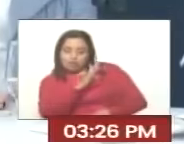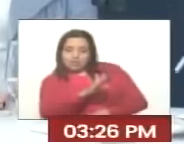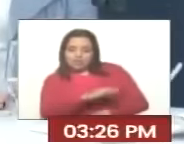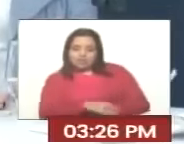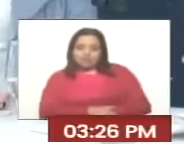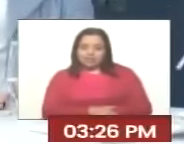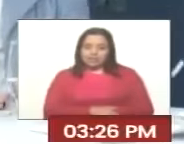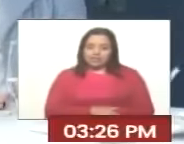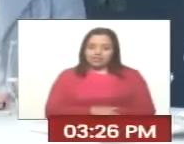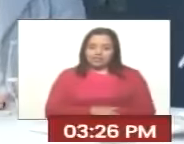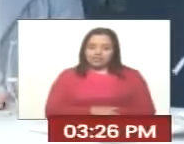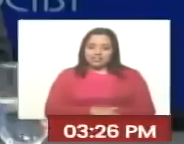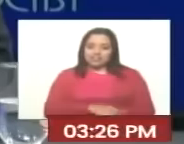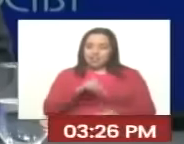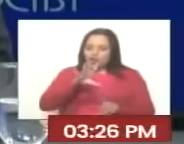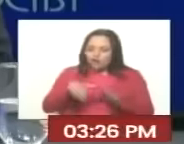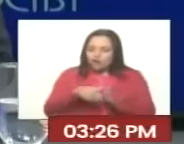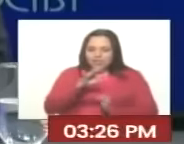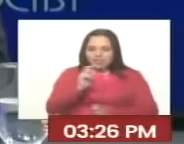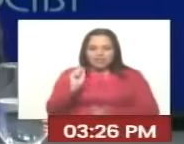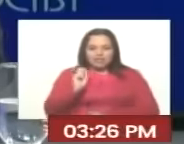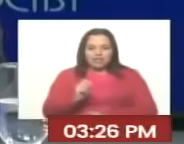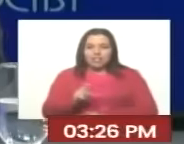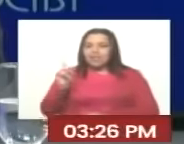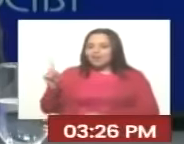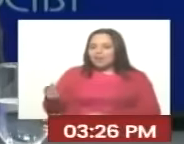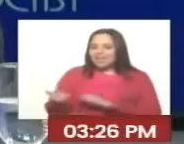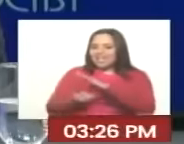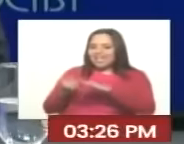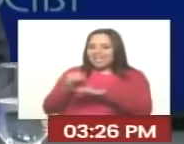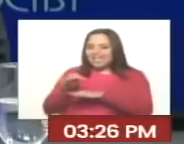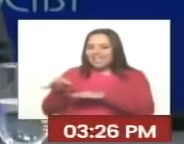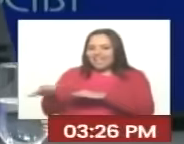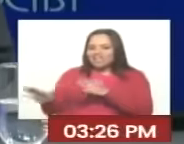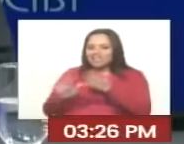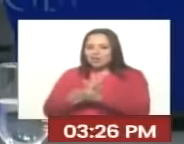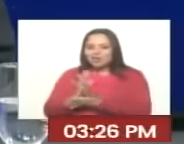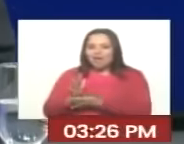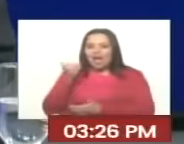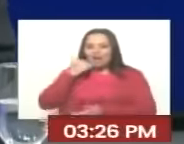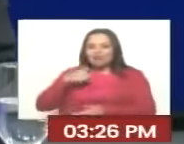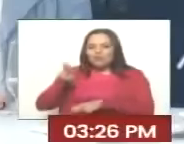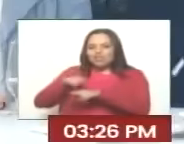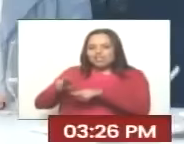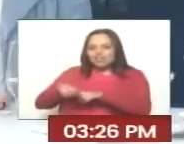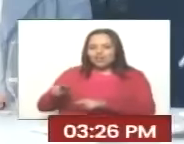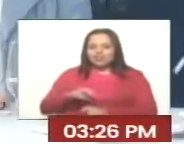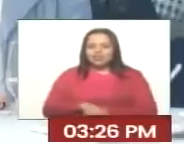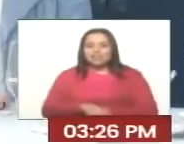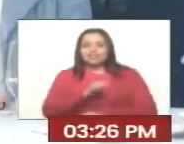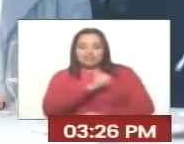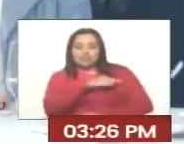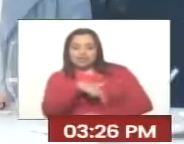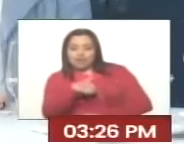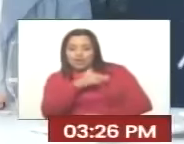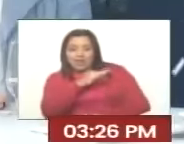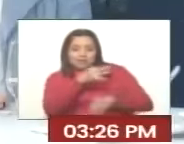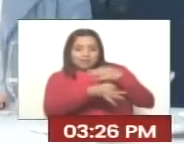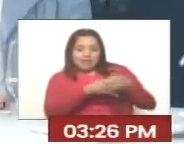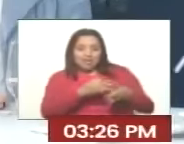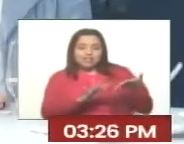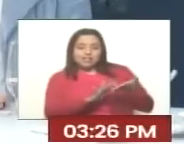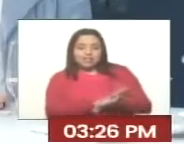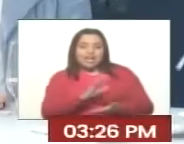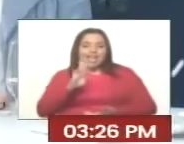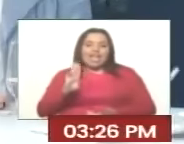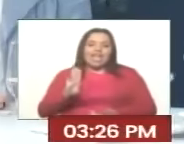íbamos a hablar de la isla de la pedofilia de Einstein. Ajá, ¿no? Ya le dije fuera de cámara, tenemos previsto hablar de ese tema sobre el caso de